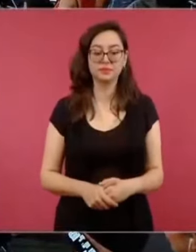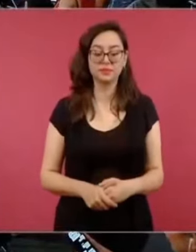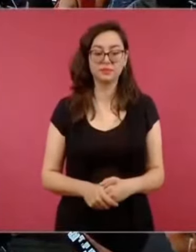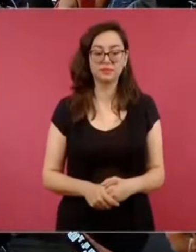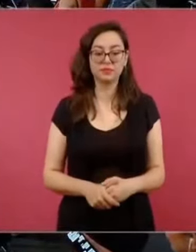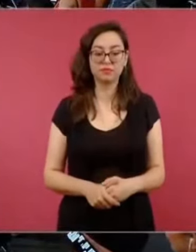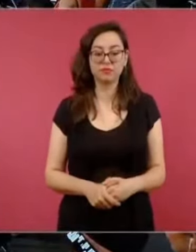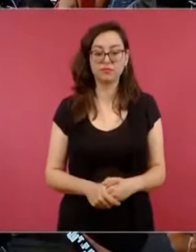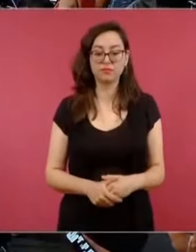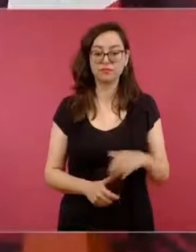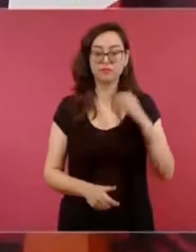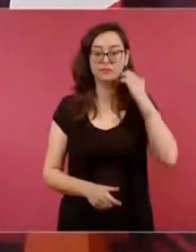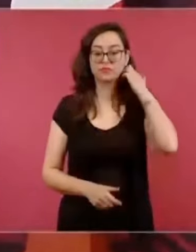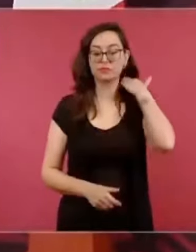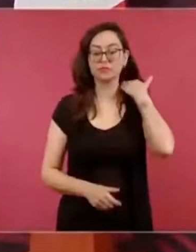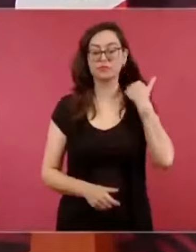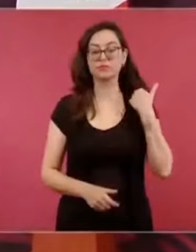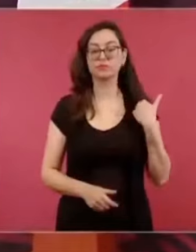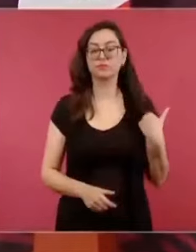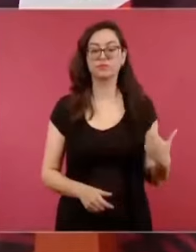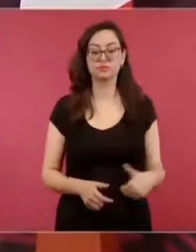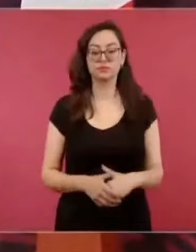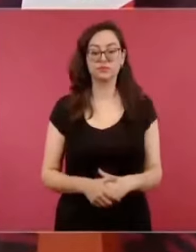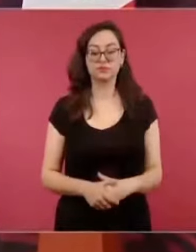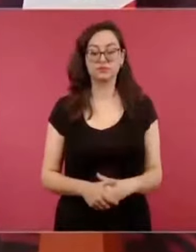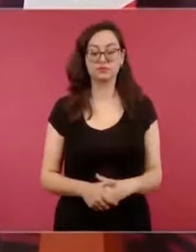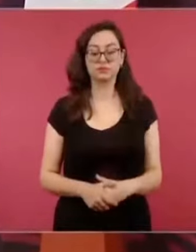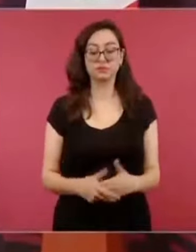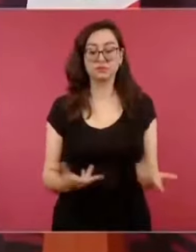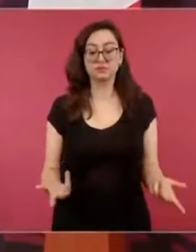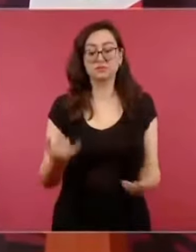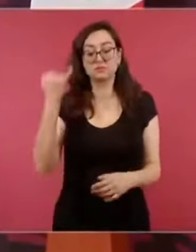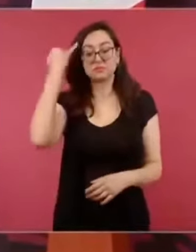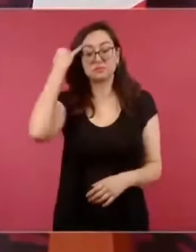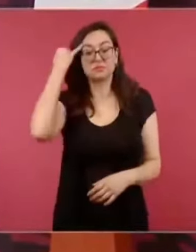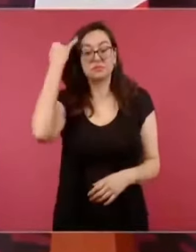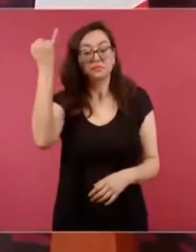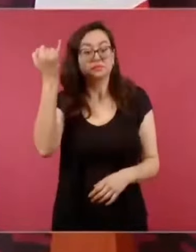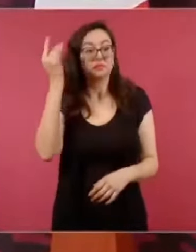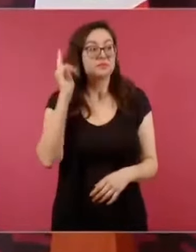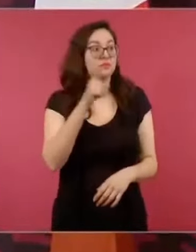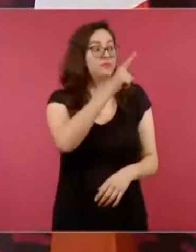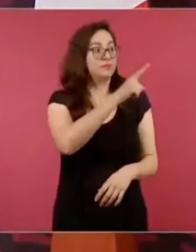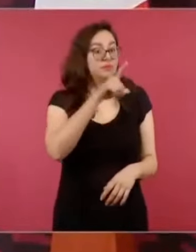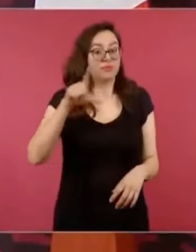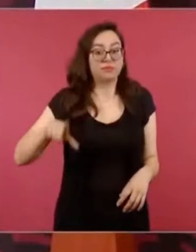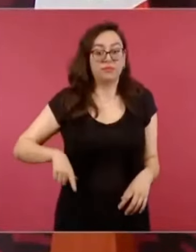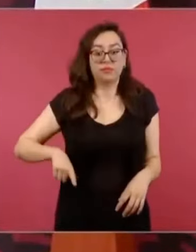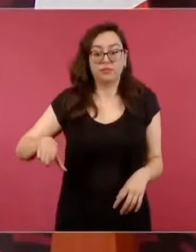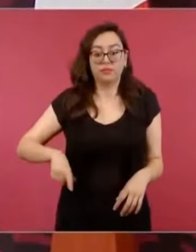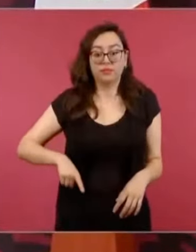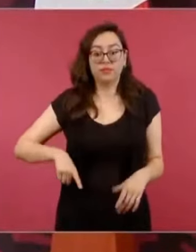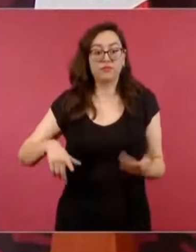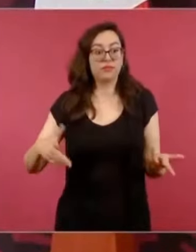que el Departamento de Estado se apoye en pura información basura